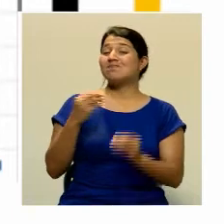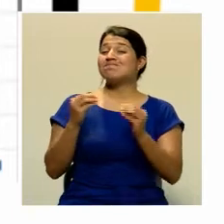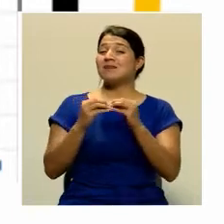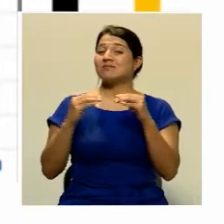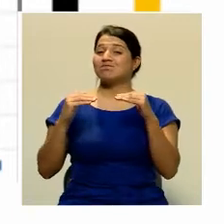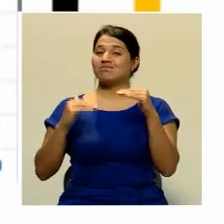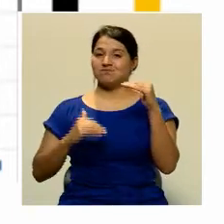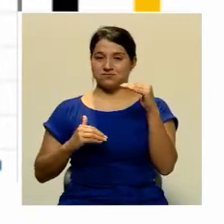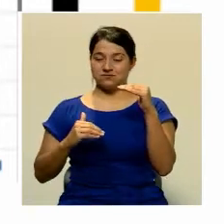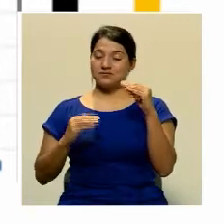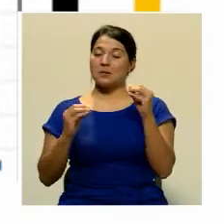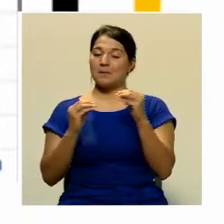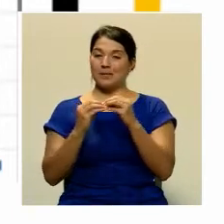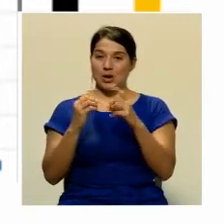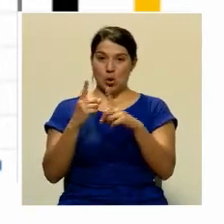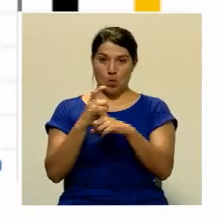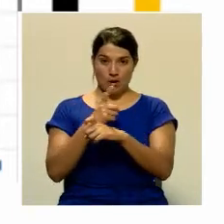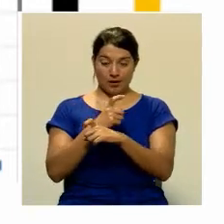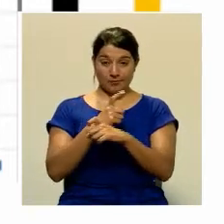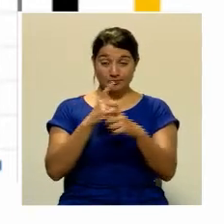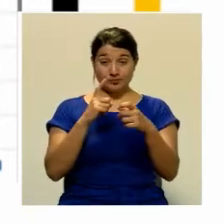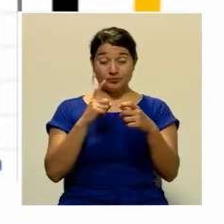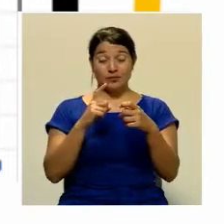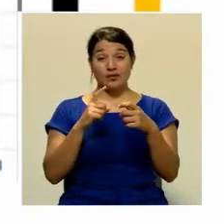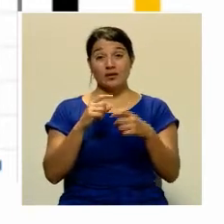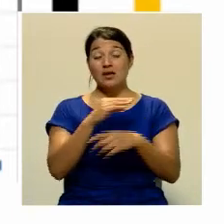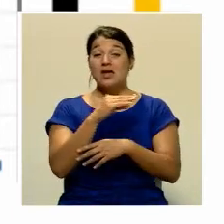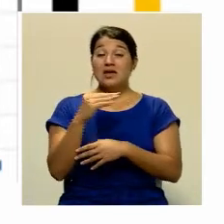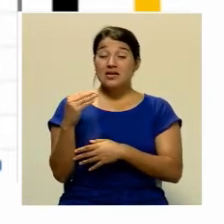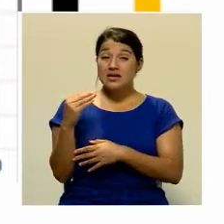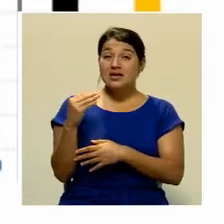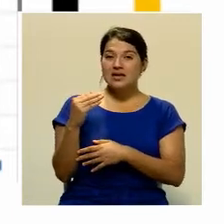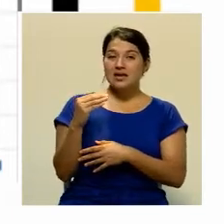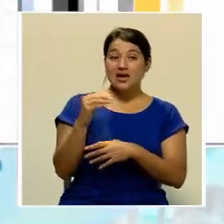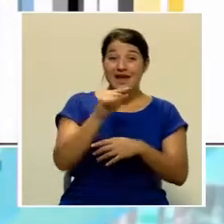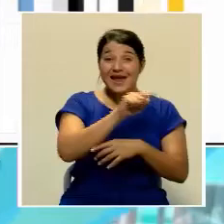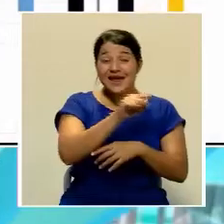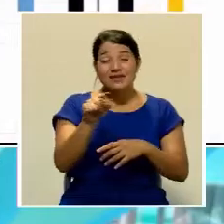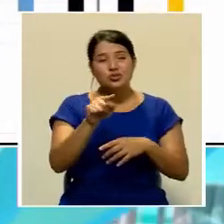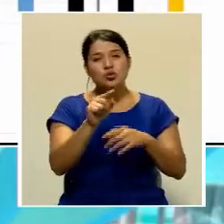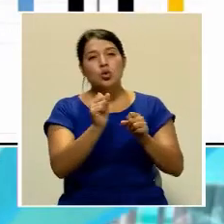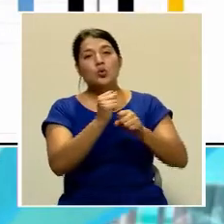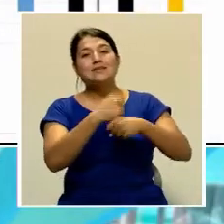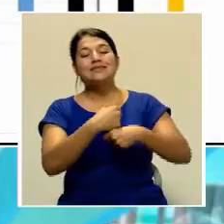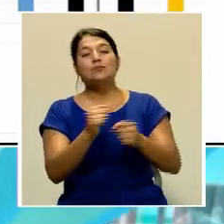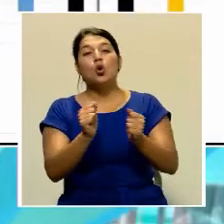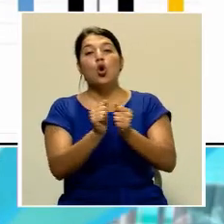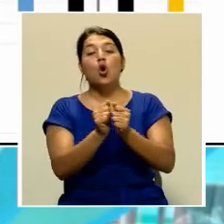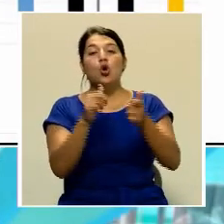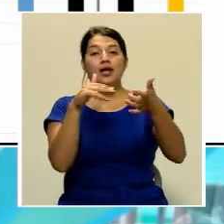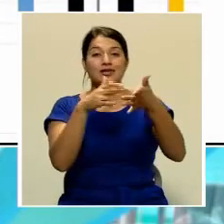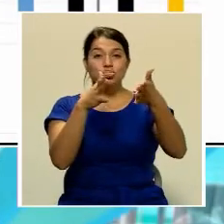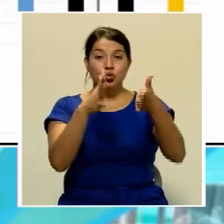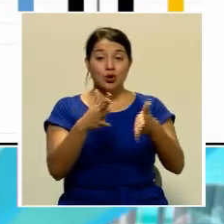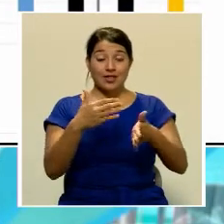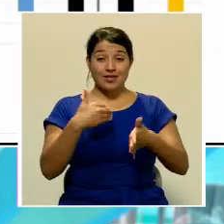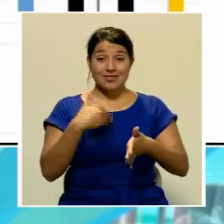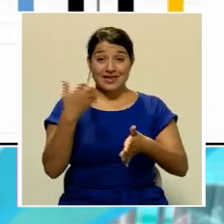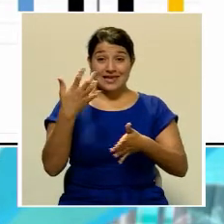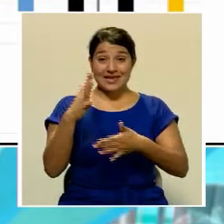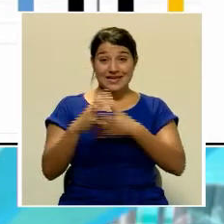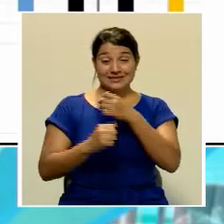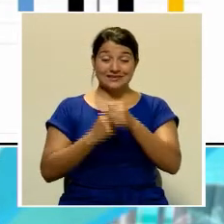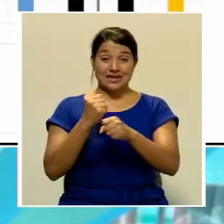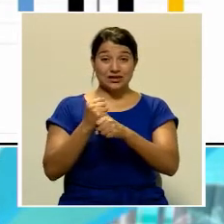precaria en este sentido. Y este está analizado con chicos de 15 años y chicas de 15 años porque nos permite ver con